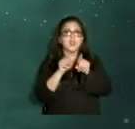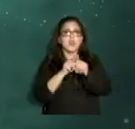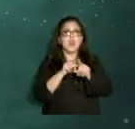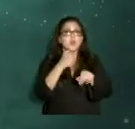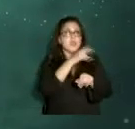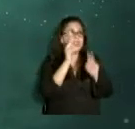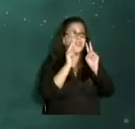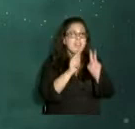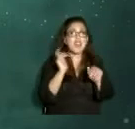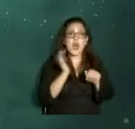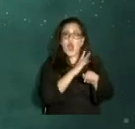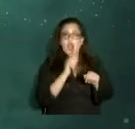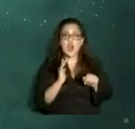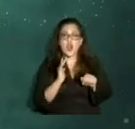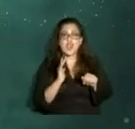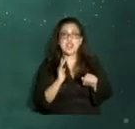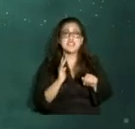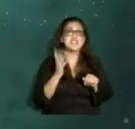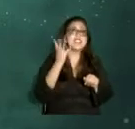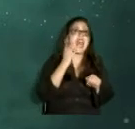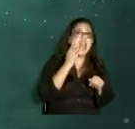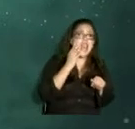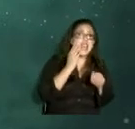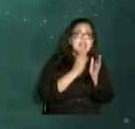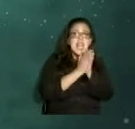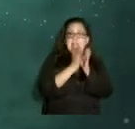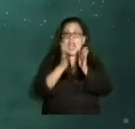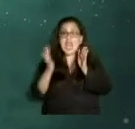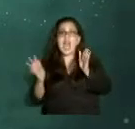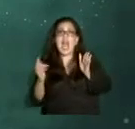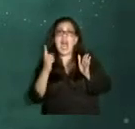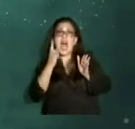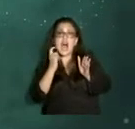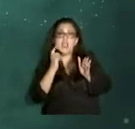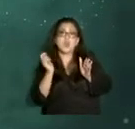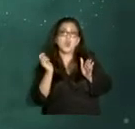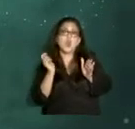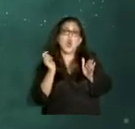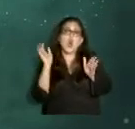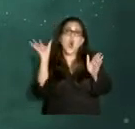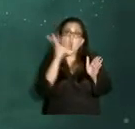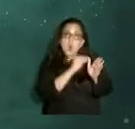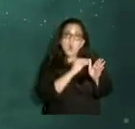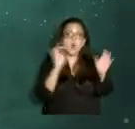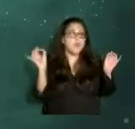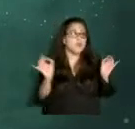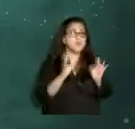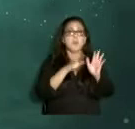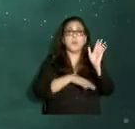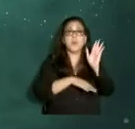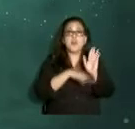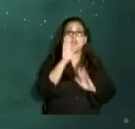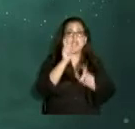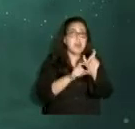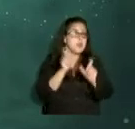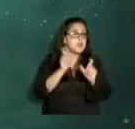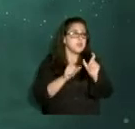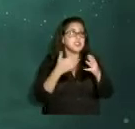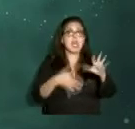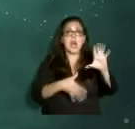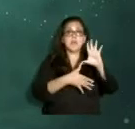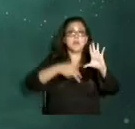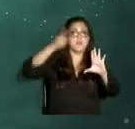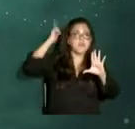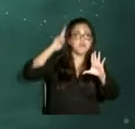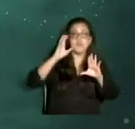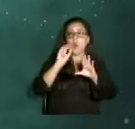hasta azul oscuro. Habremos algunos chilenos que estamos más hacia la izquierda con mayor componente de genoma amerindio. Otros estaremos más hacia la